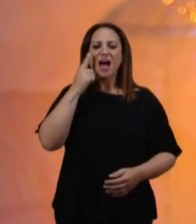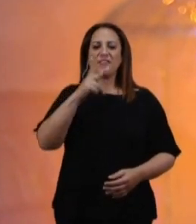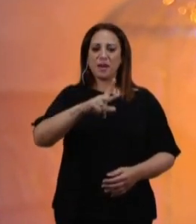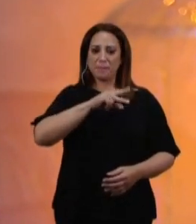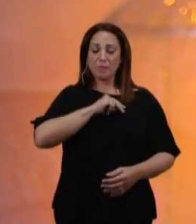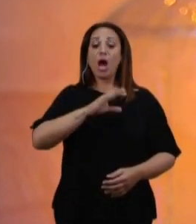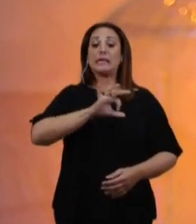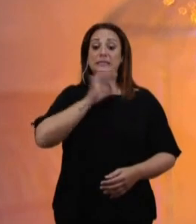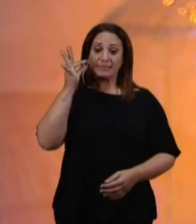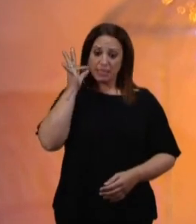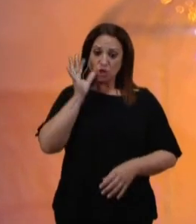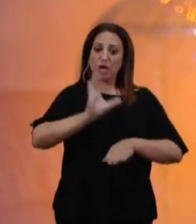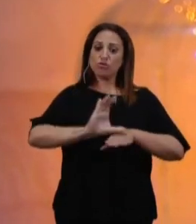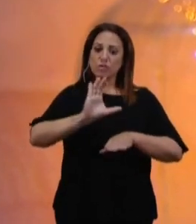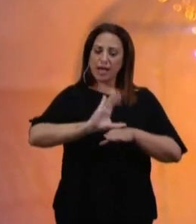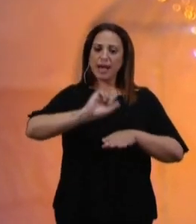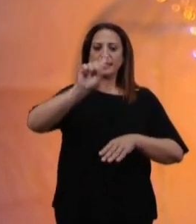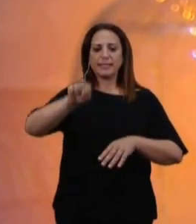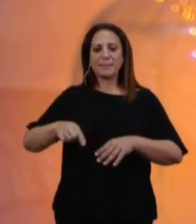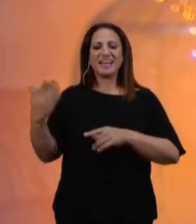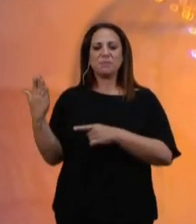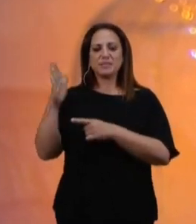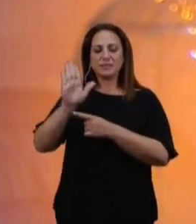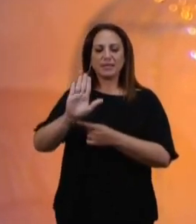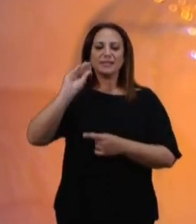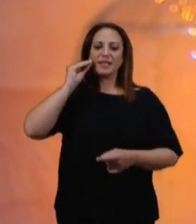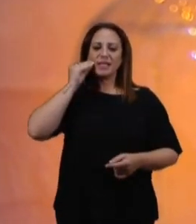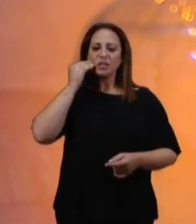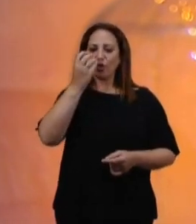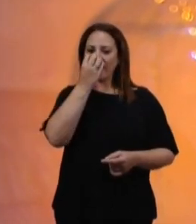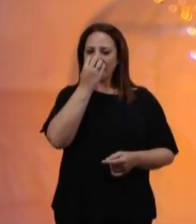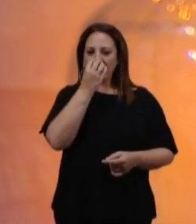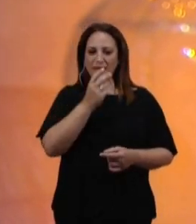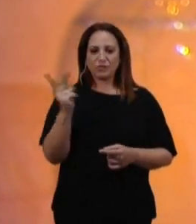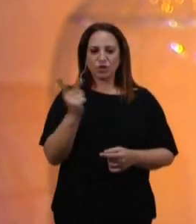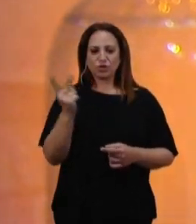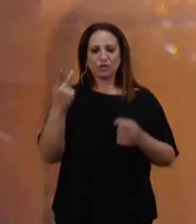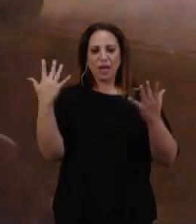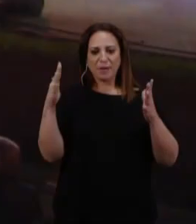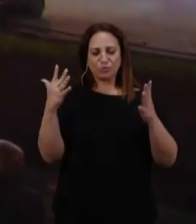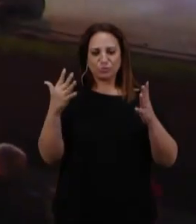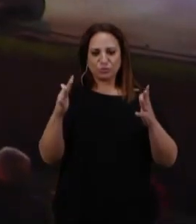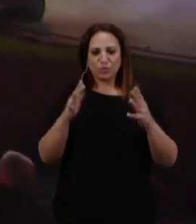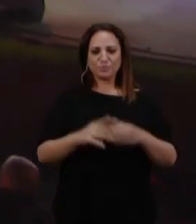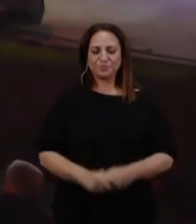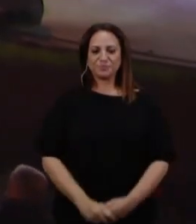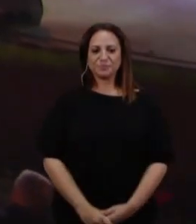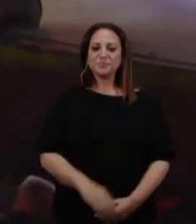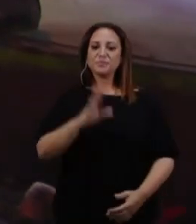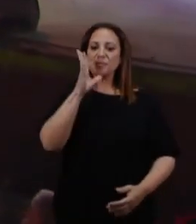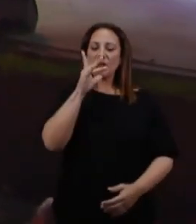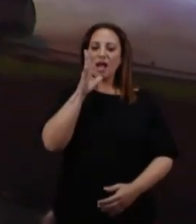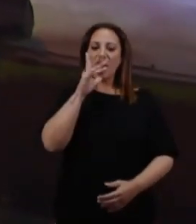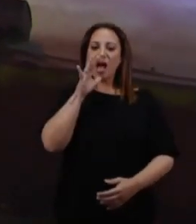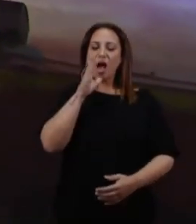concejal y el representante de los nietos de Kika. El aplauso para ellos, que entregan el premio